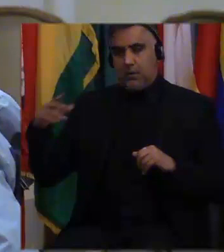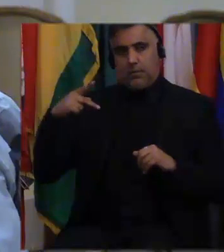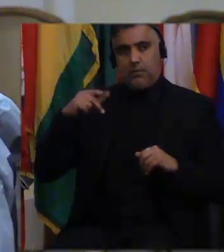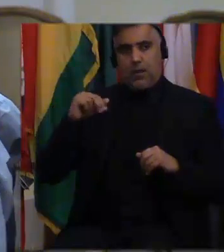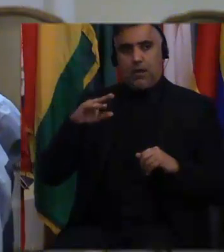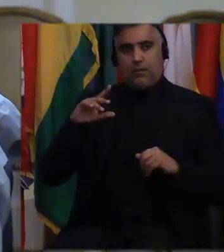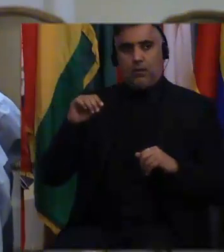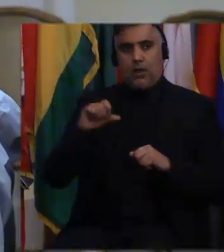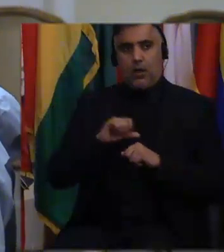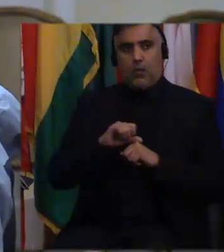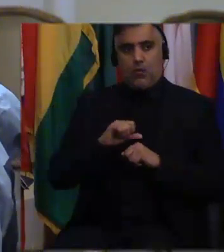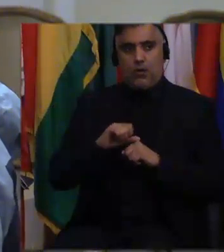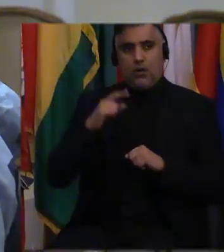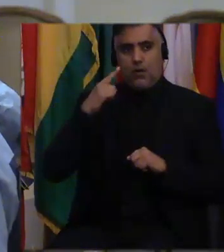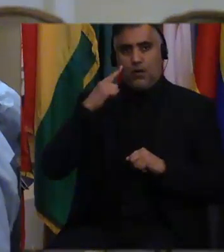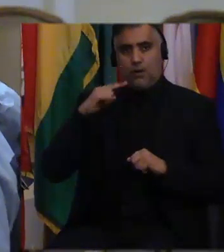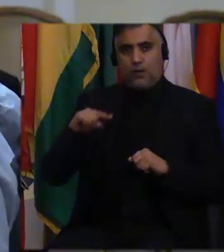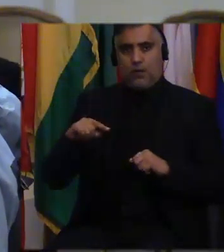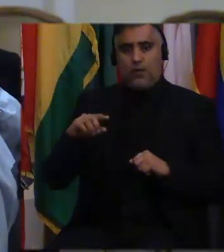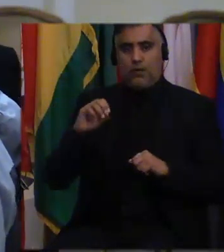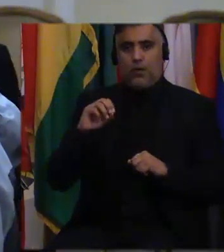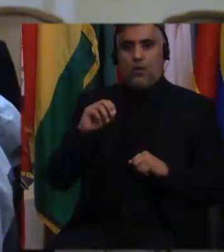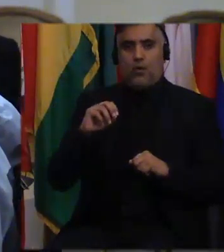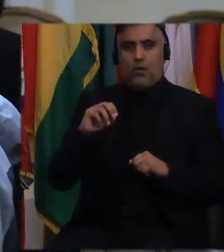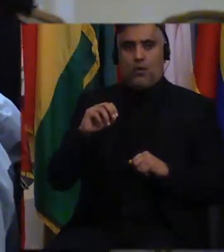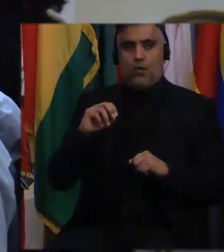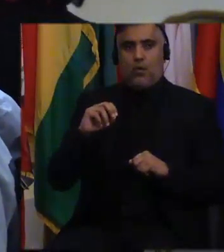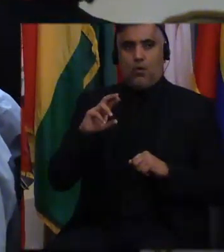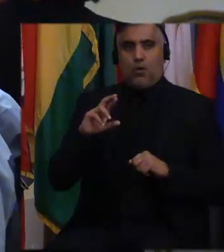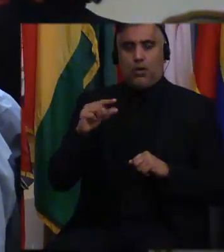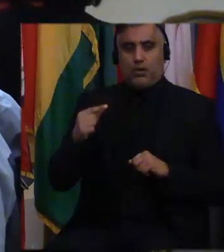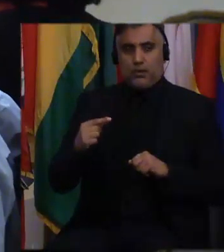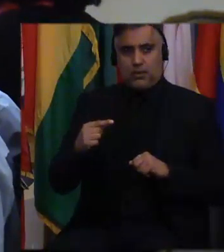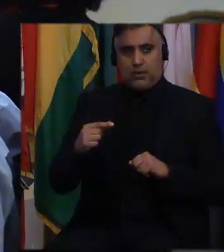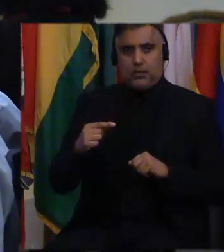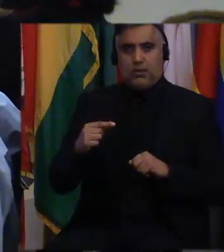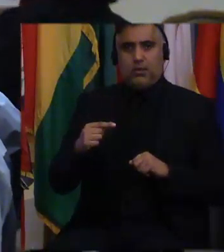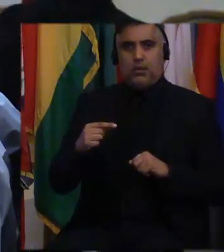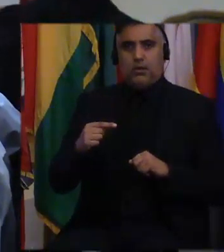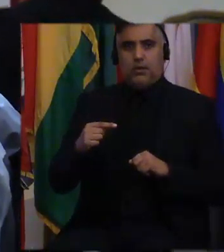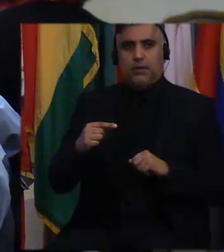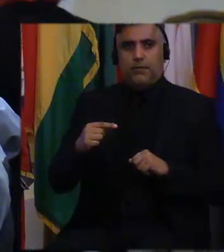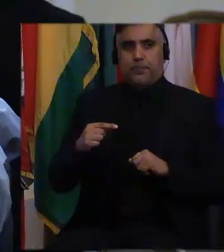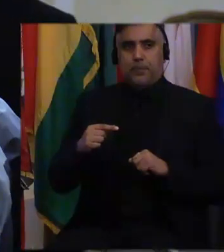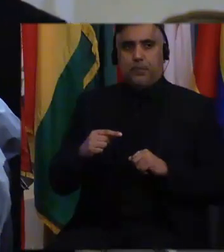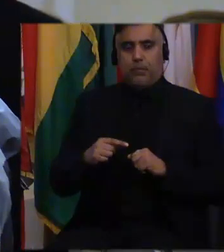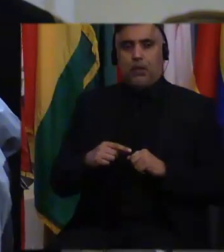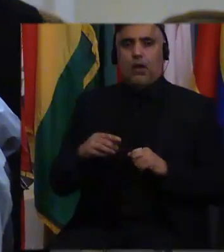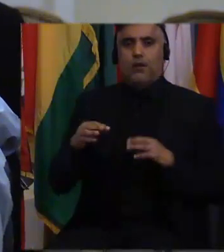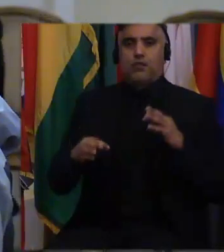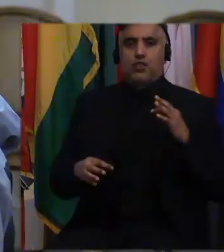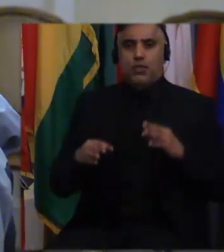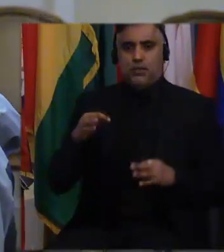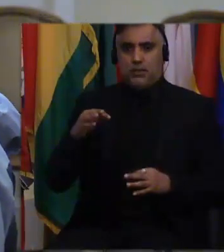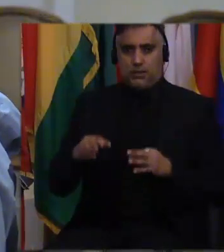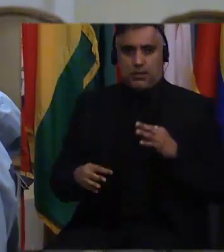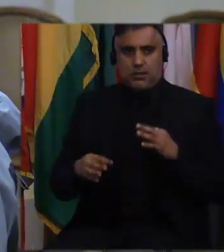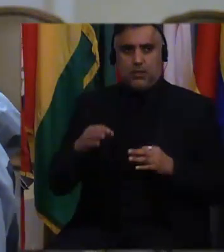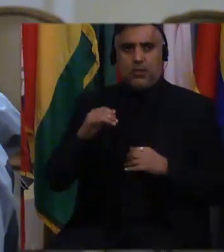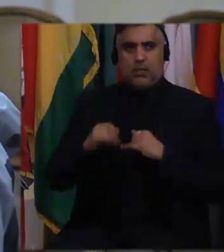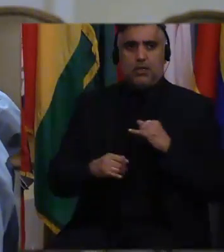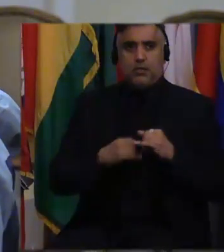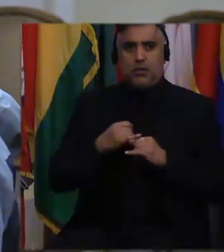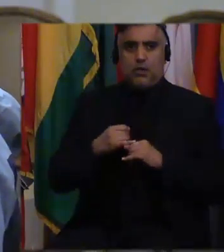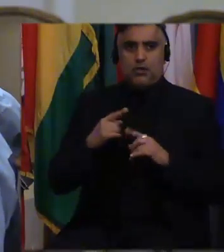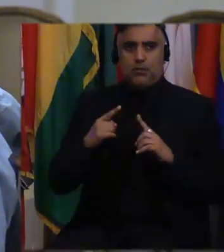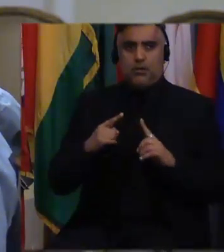la organización Misión Internacional de Justicia, una organización no lucrativa global que combate la